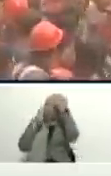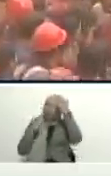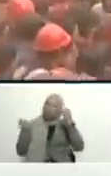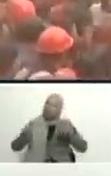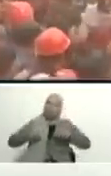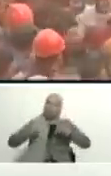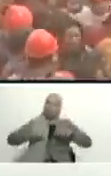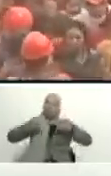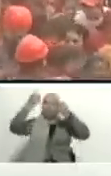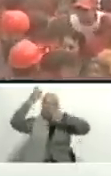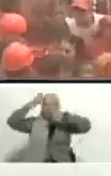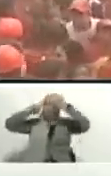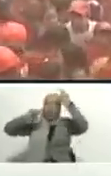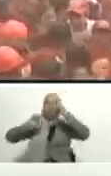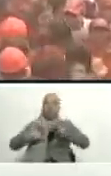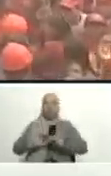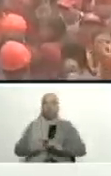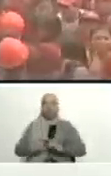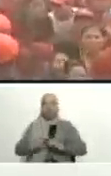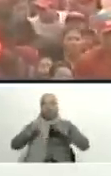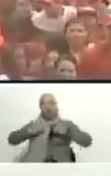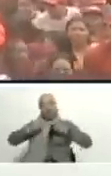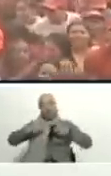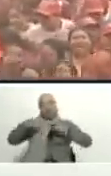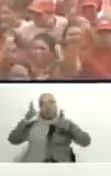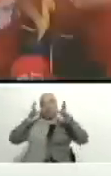viva Hugo Chávez!